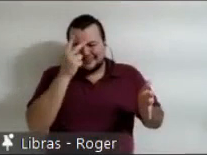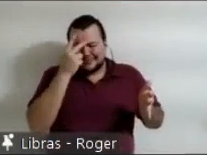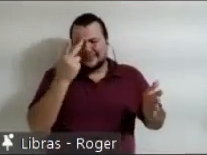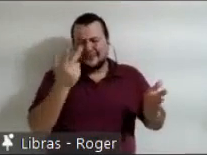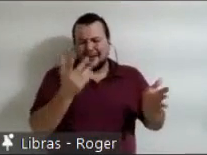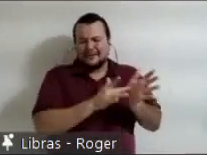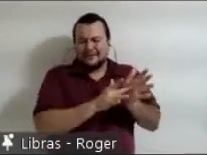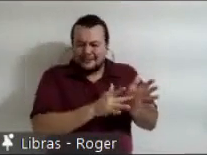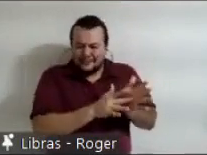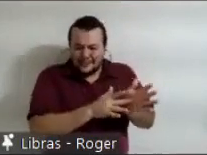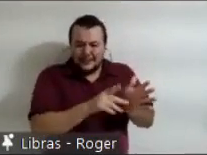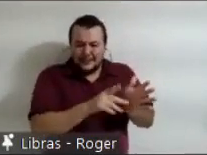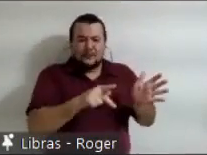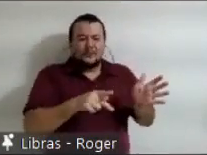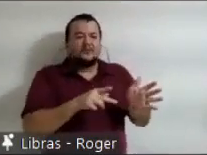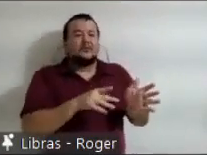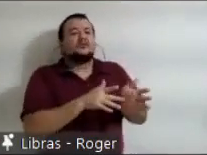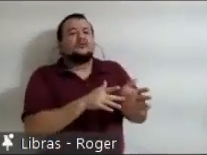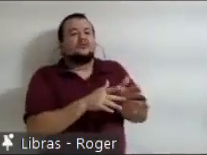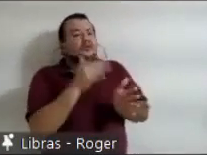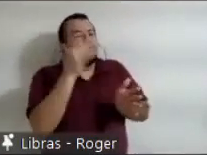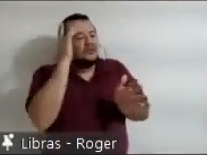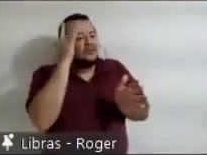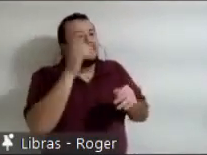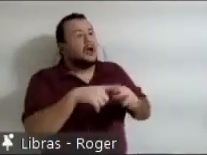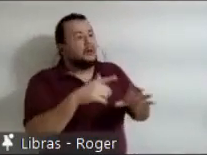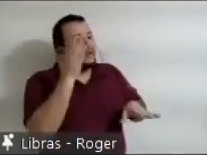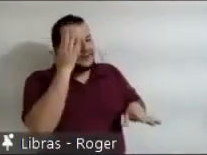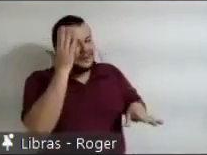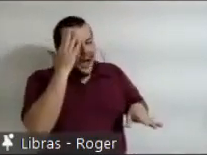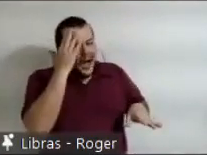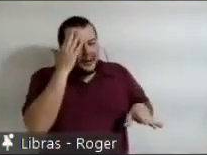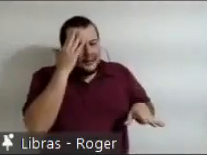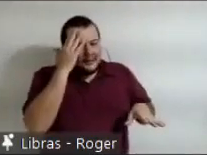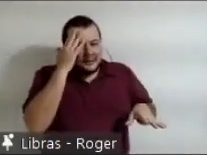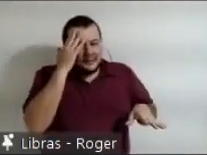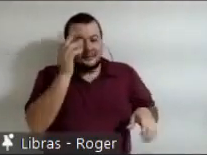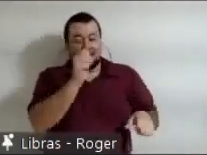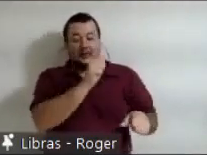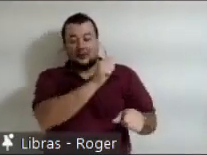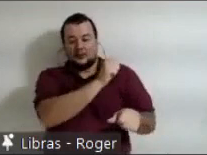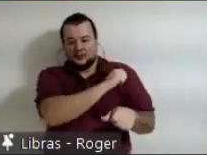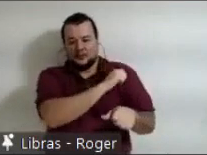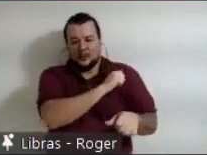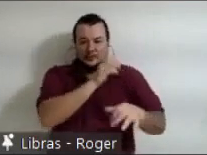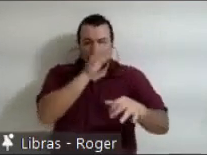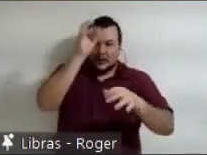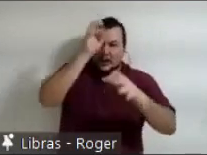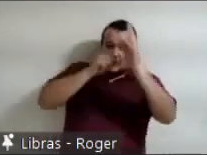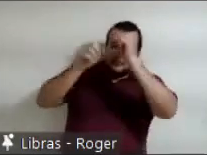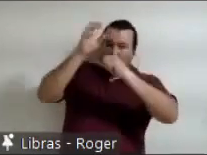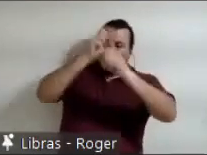pesar de que sabe y el estudiante aprende también a fingir finge que sabe